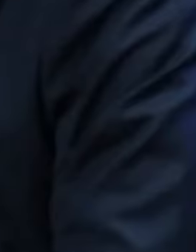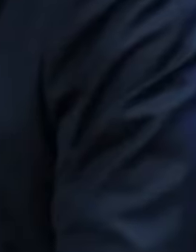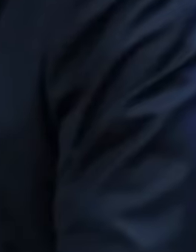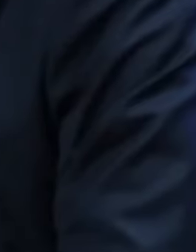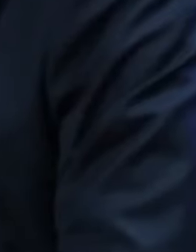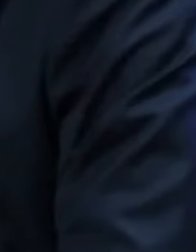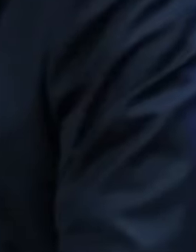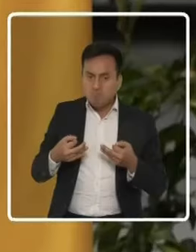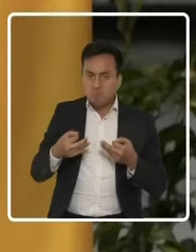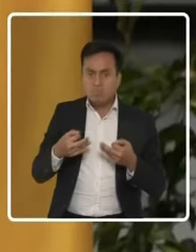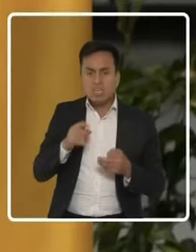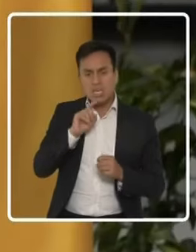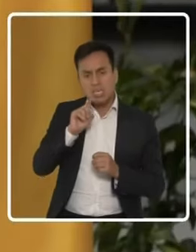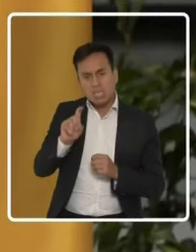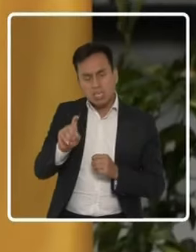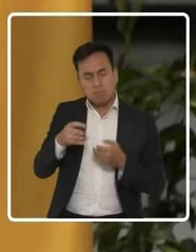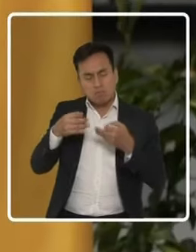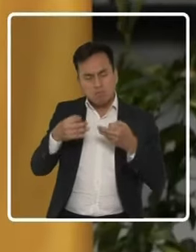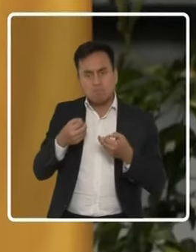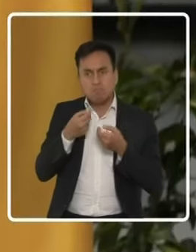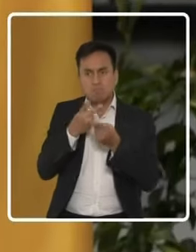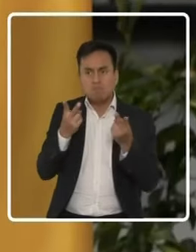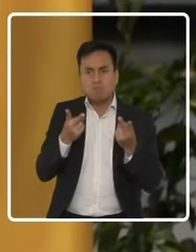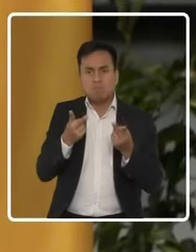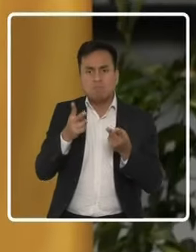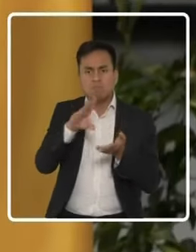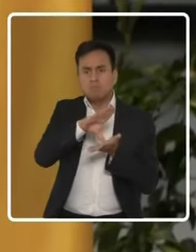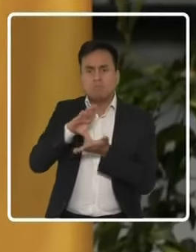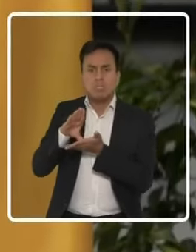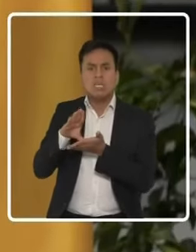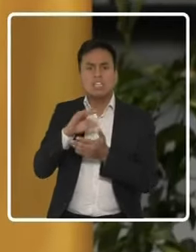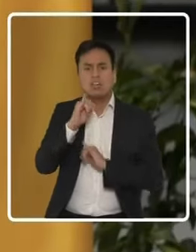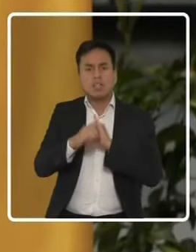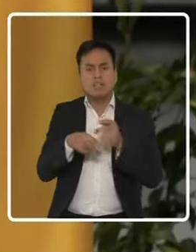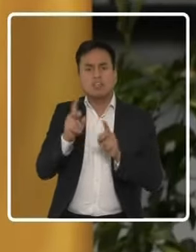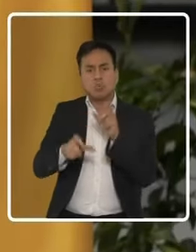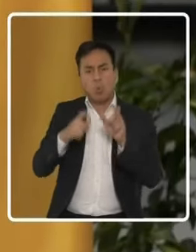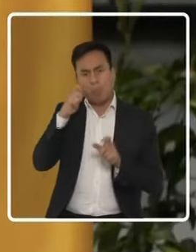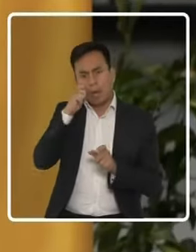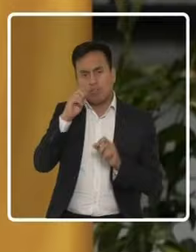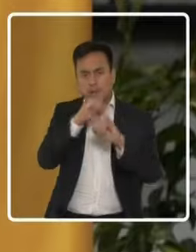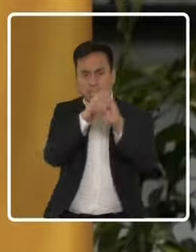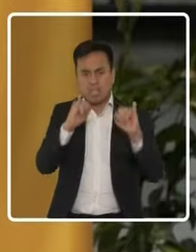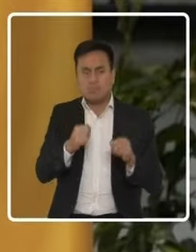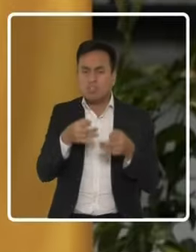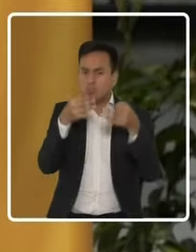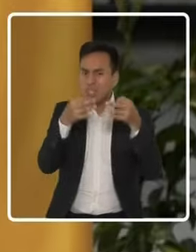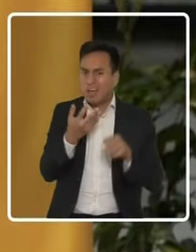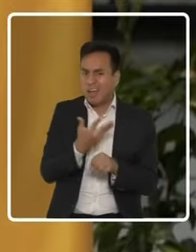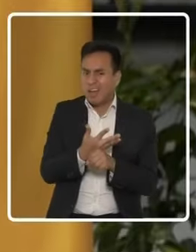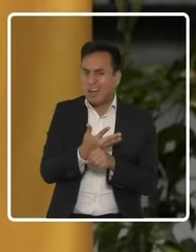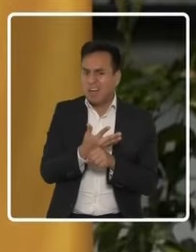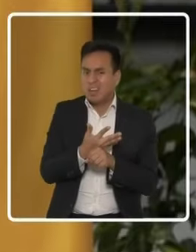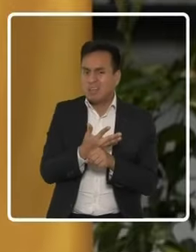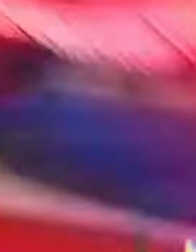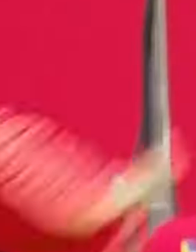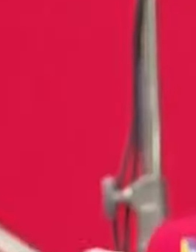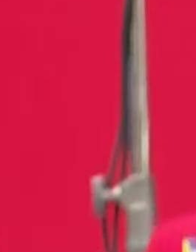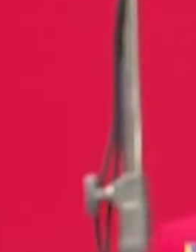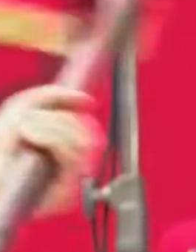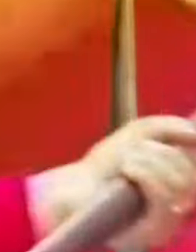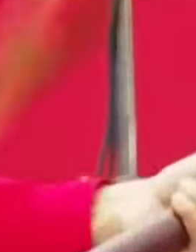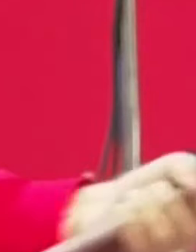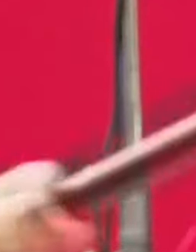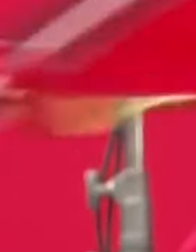más en Palacio. No solo crítico, sino que he denunciado en foros internacionales las violaciones a los derechos humanos de un régimen que, sin lugar a dudas, ha tenido una deriva autoritaria.